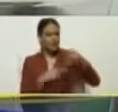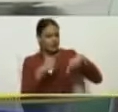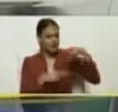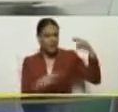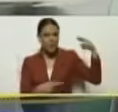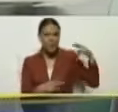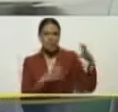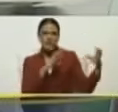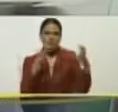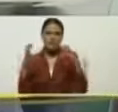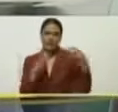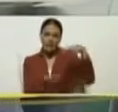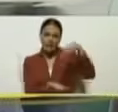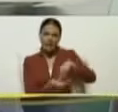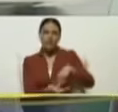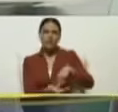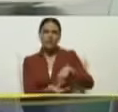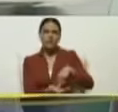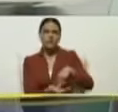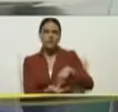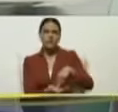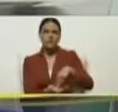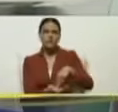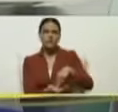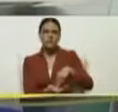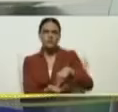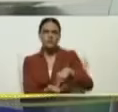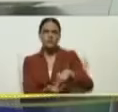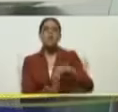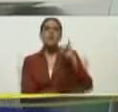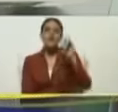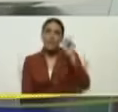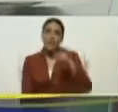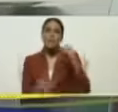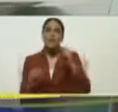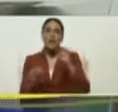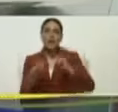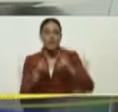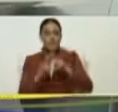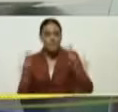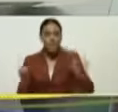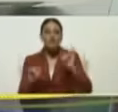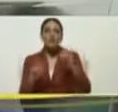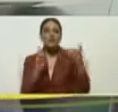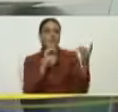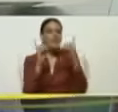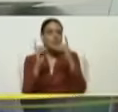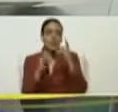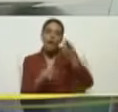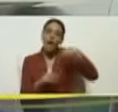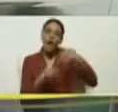revolucionario, guerrero, y soy un hombre de paz y diálogo.